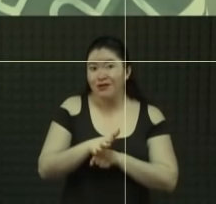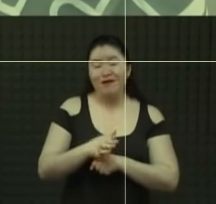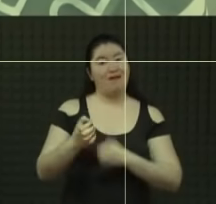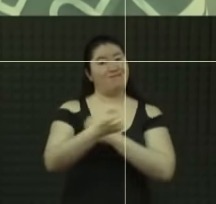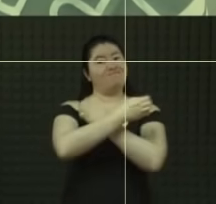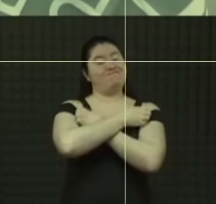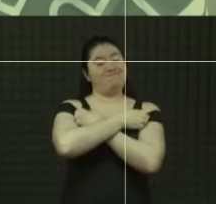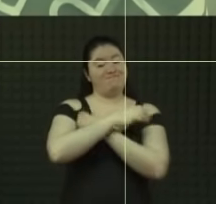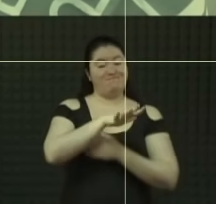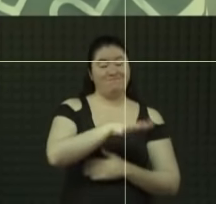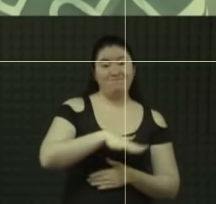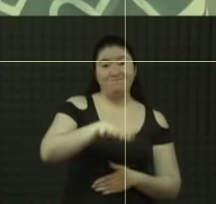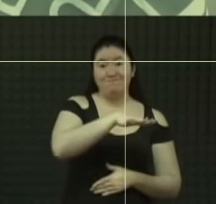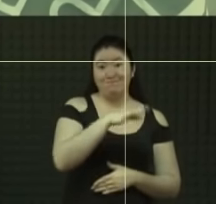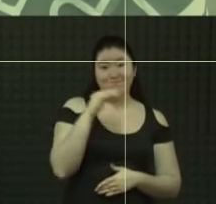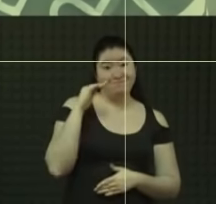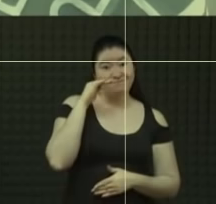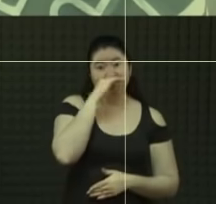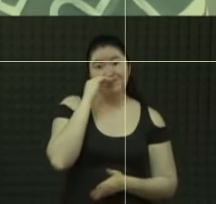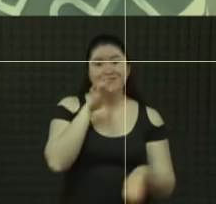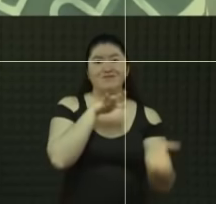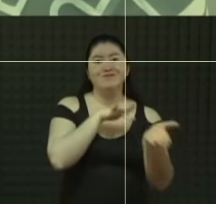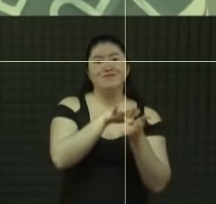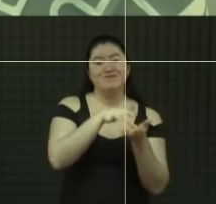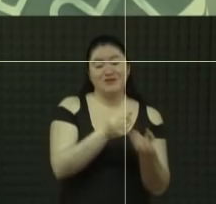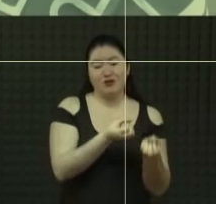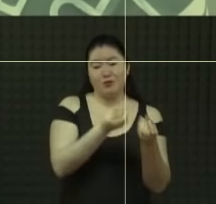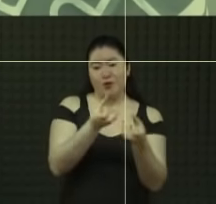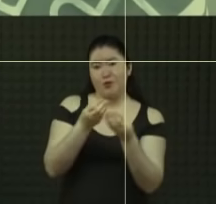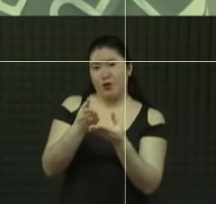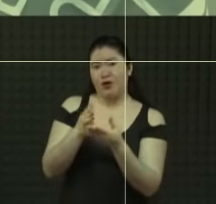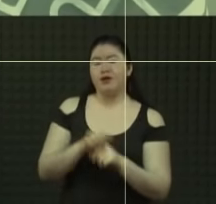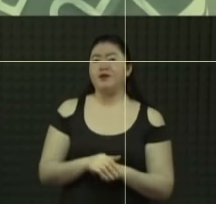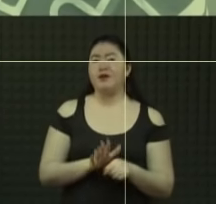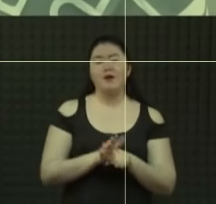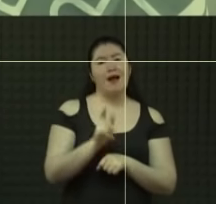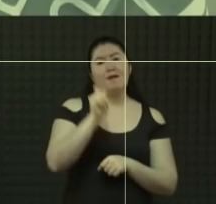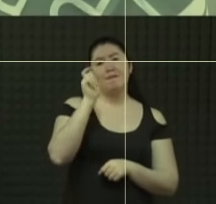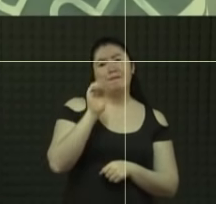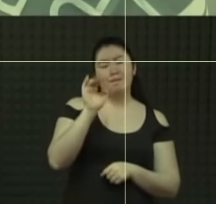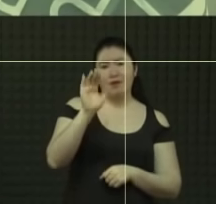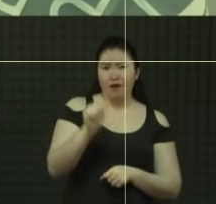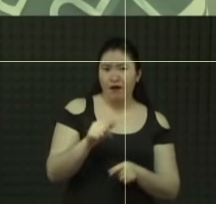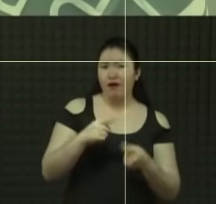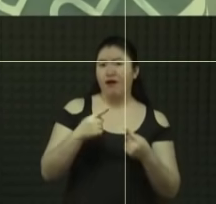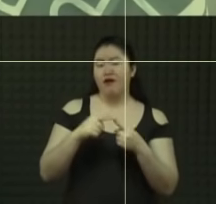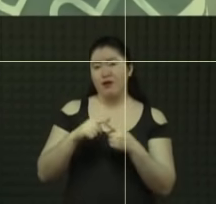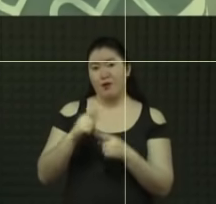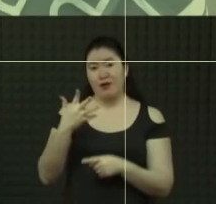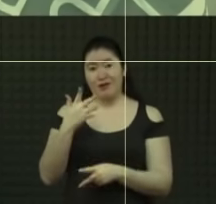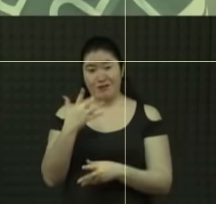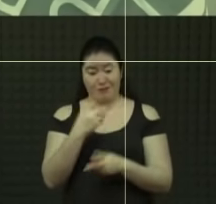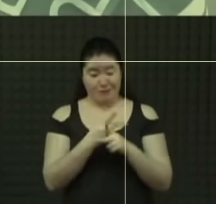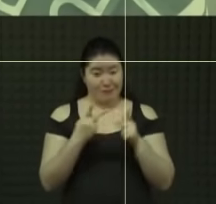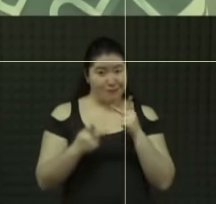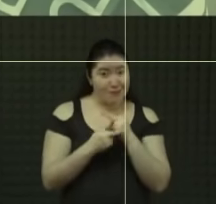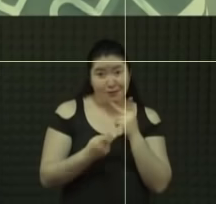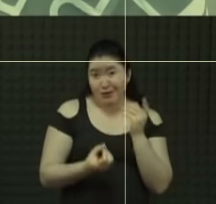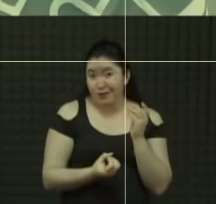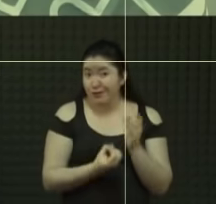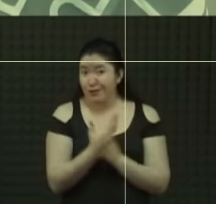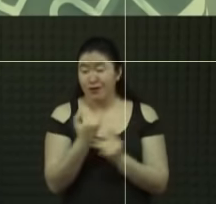preescolar hasta secundaria, como 5 preparatorias más. Tuvimos la oportunidad de inaugurar una nueva prepa, como